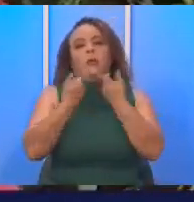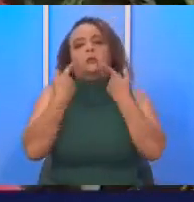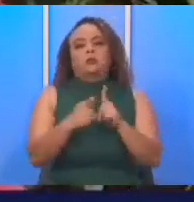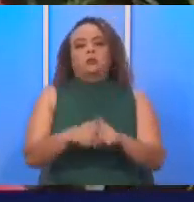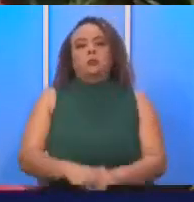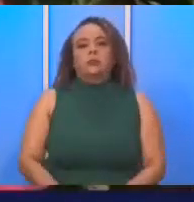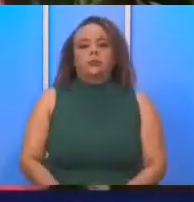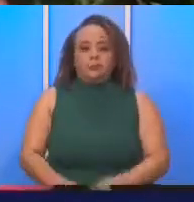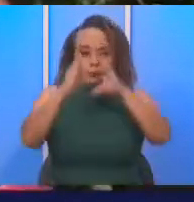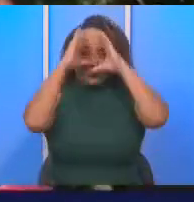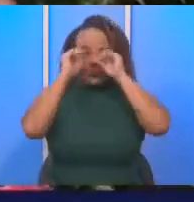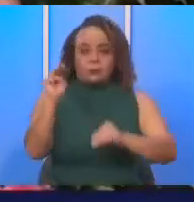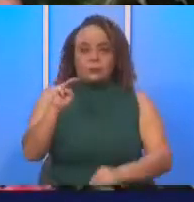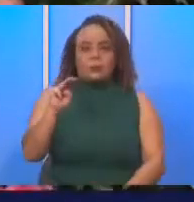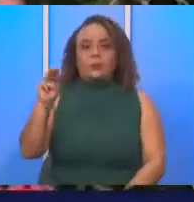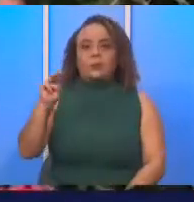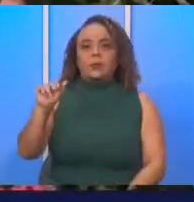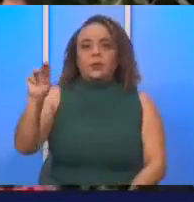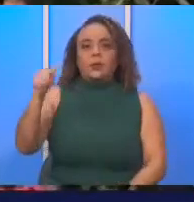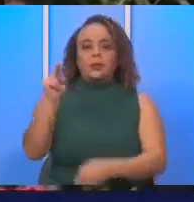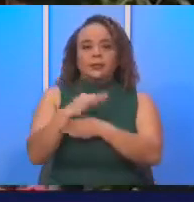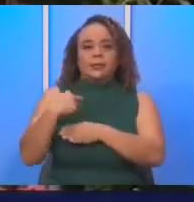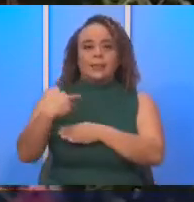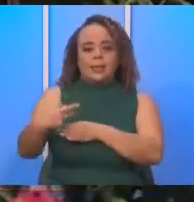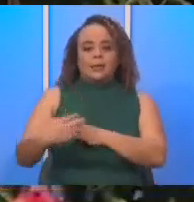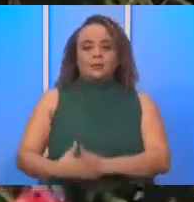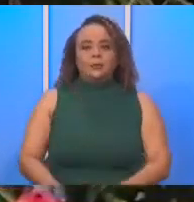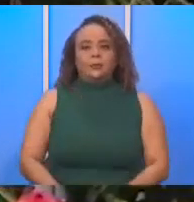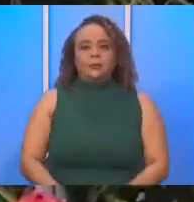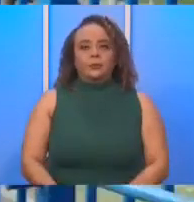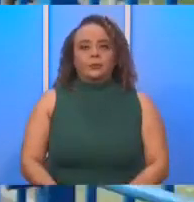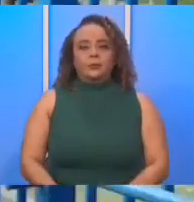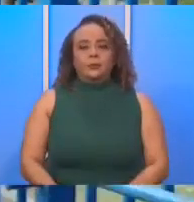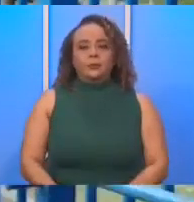provocaron. Le informó Mónica Matarrita, Noticias Telediario.